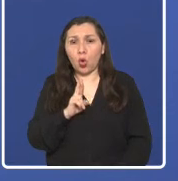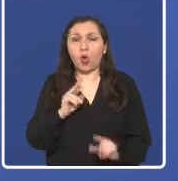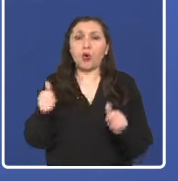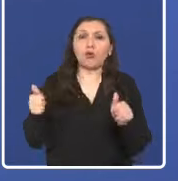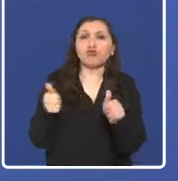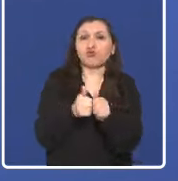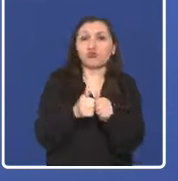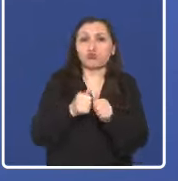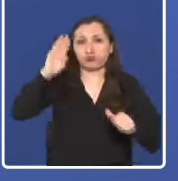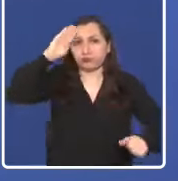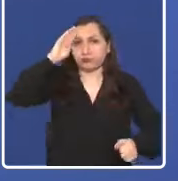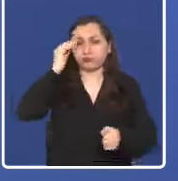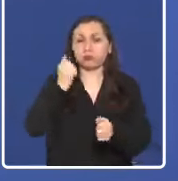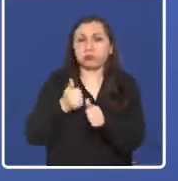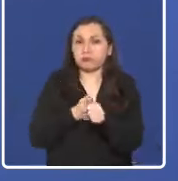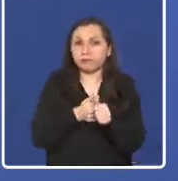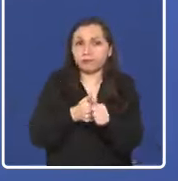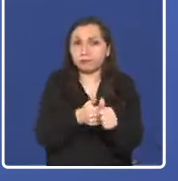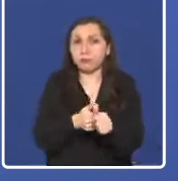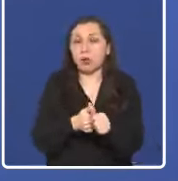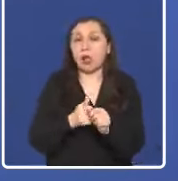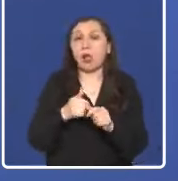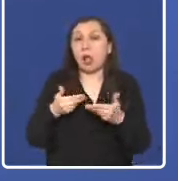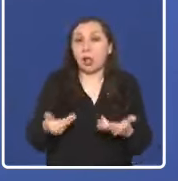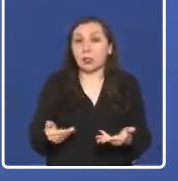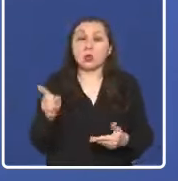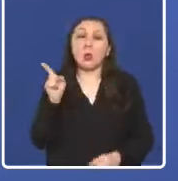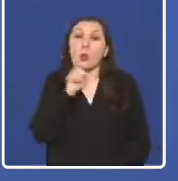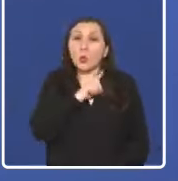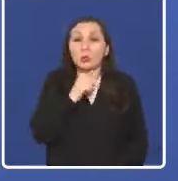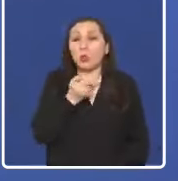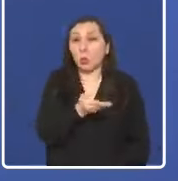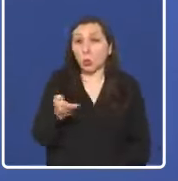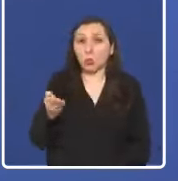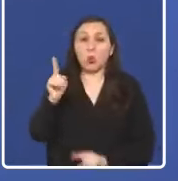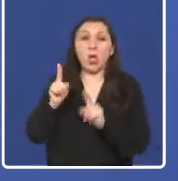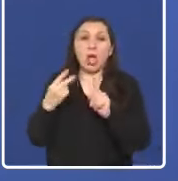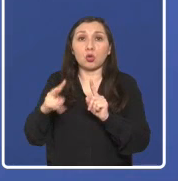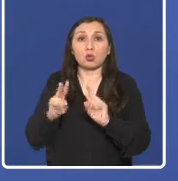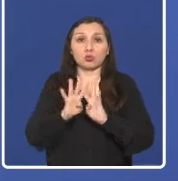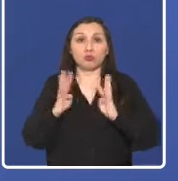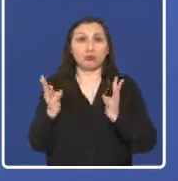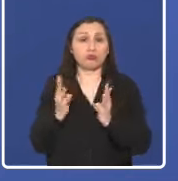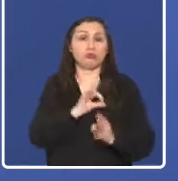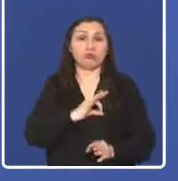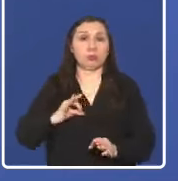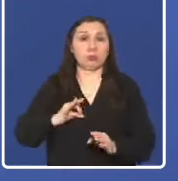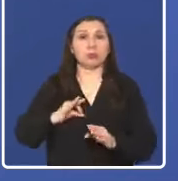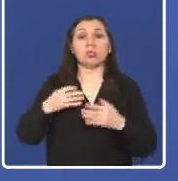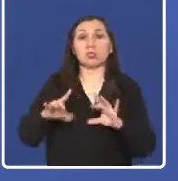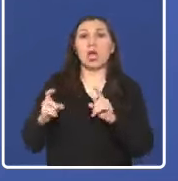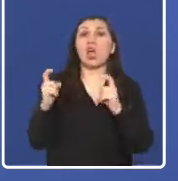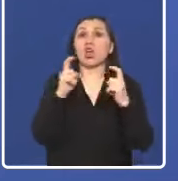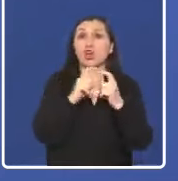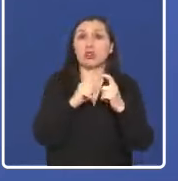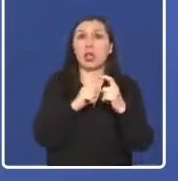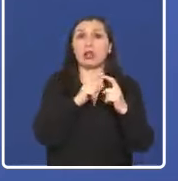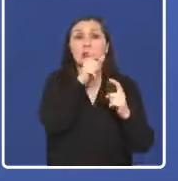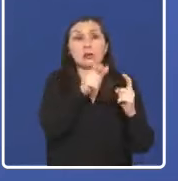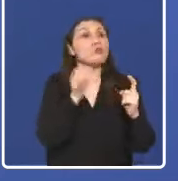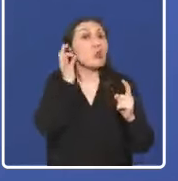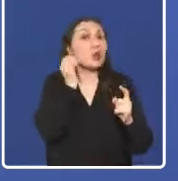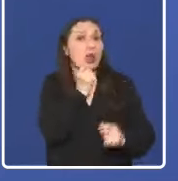escolta policial durante todo este episodio? Y por último, si usted o alguien de su gabinete ha tomado contacto con la persona que hace la